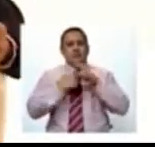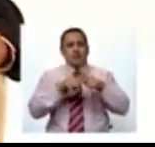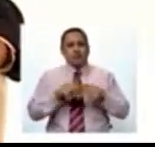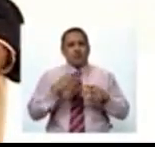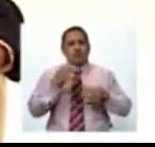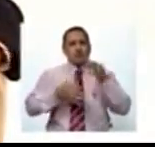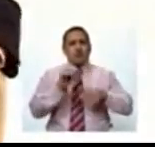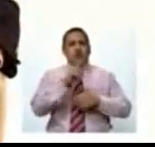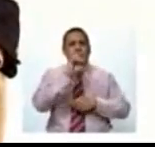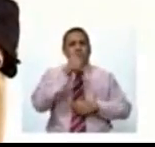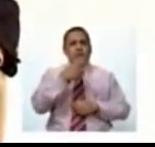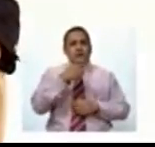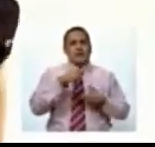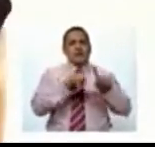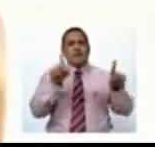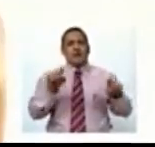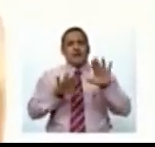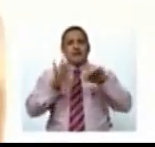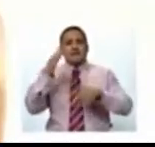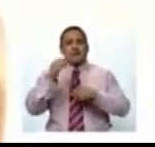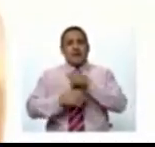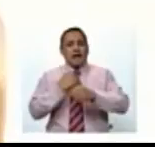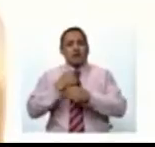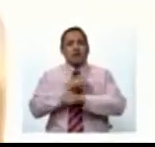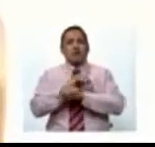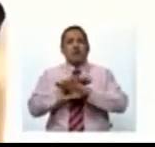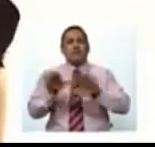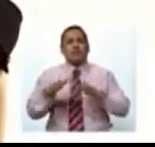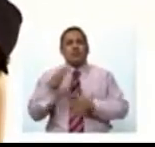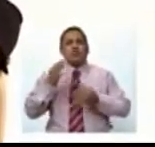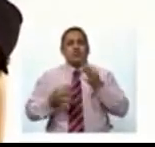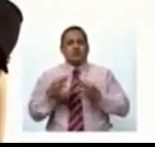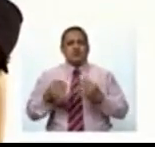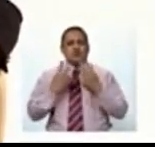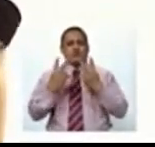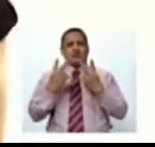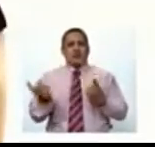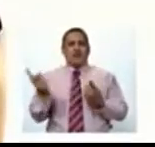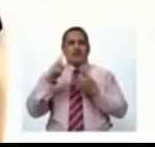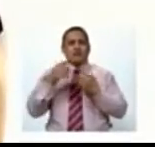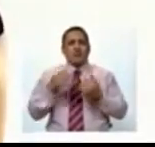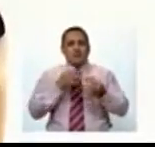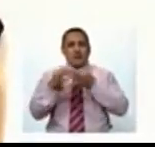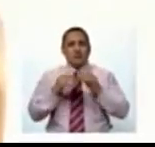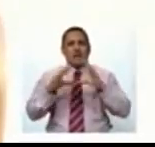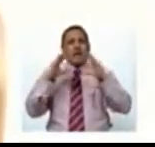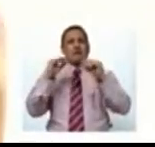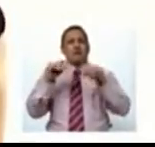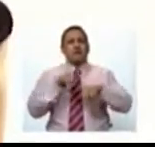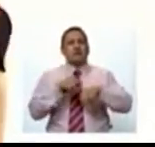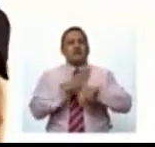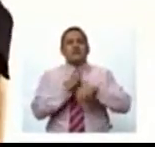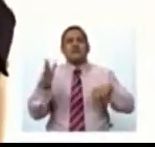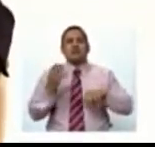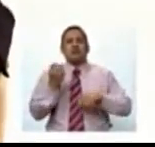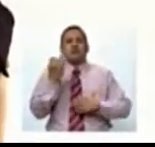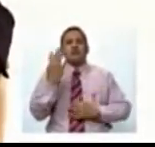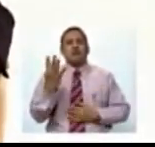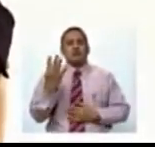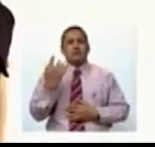año 2000 y luego en 15 años todavía no ha terminado el proceso. Pero lo que digamos, estamos hablando de cifras, de